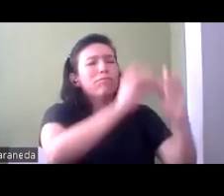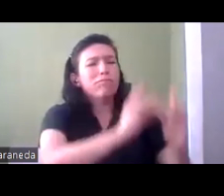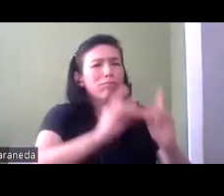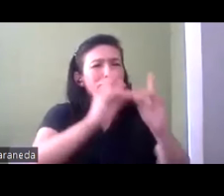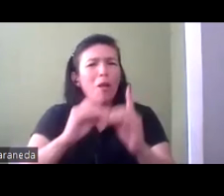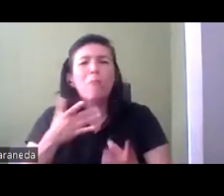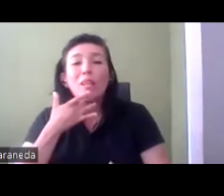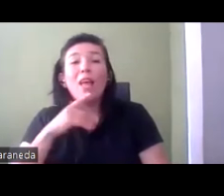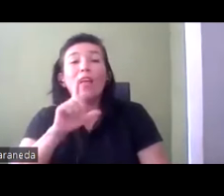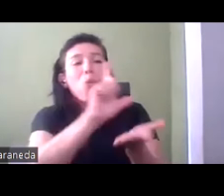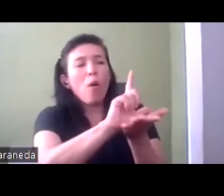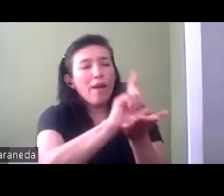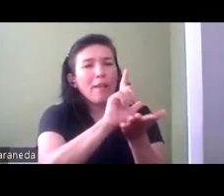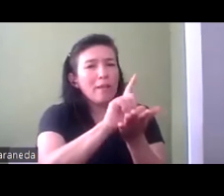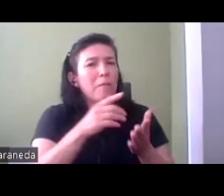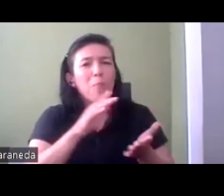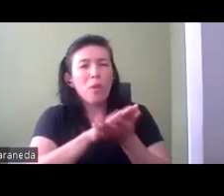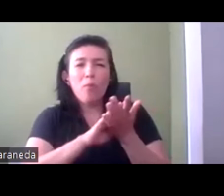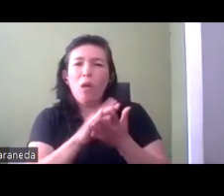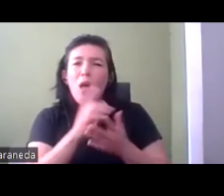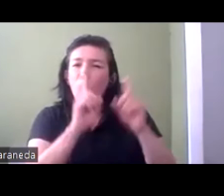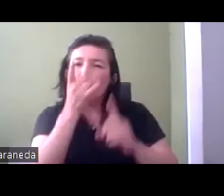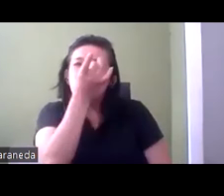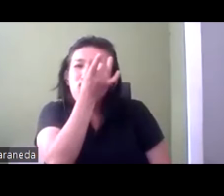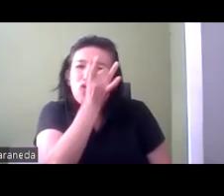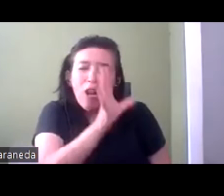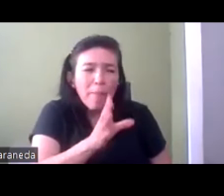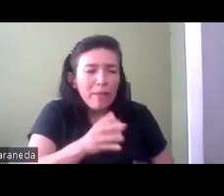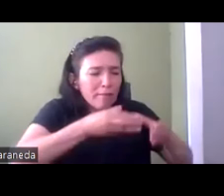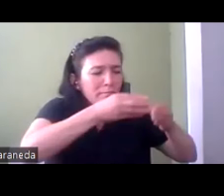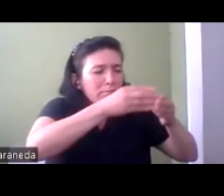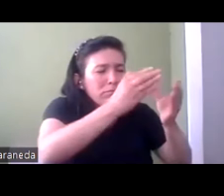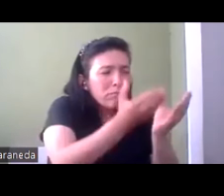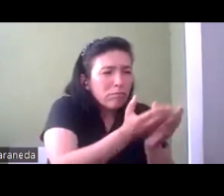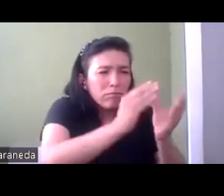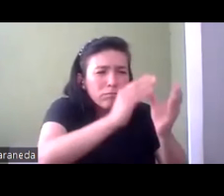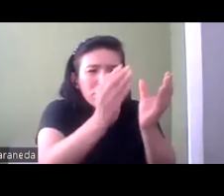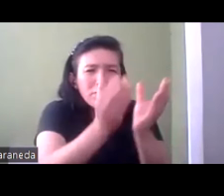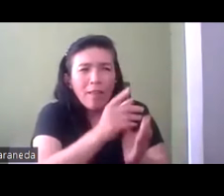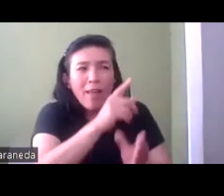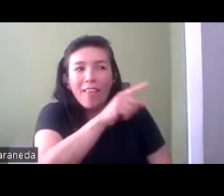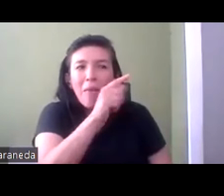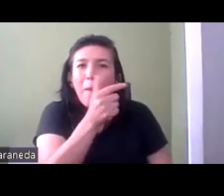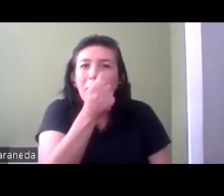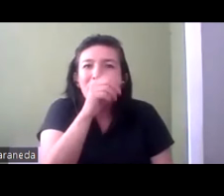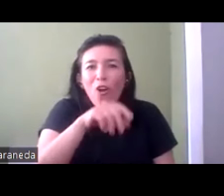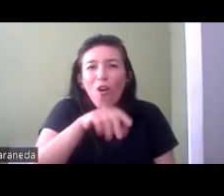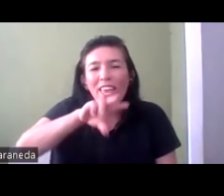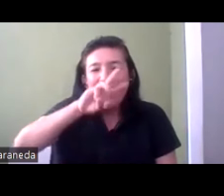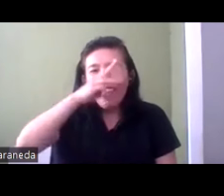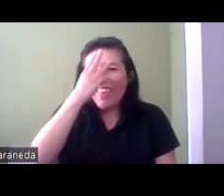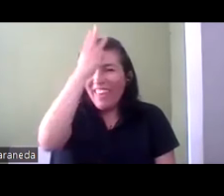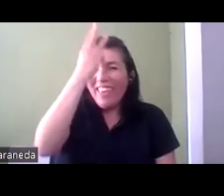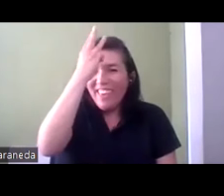sitios que contienen solamente alfarería o cerámica de tipo inca, coexistiendo con otros